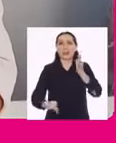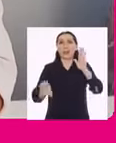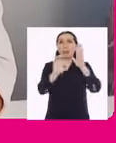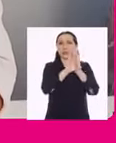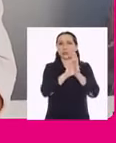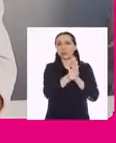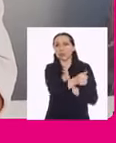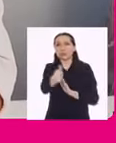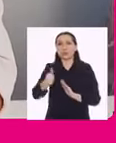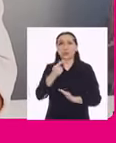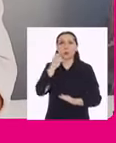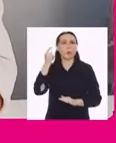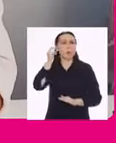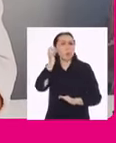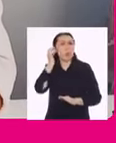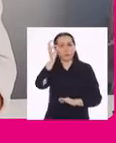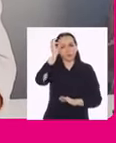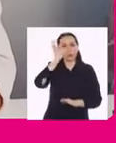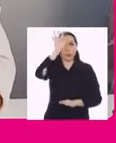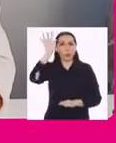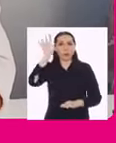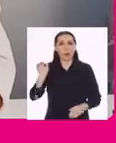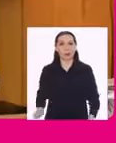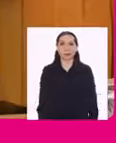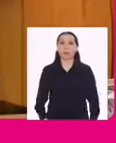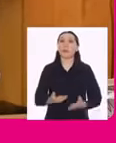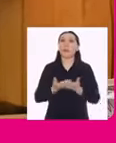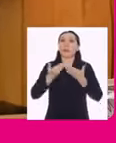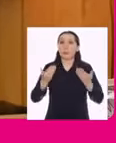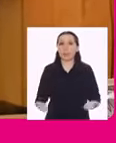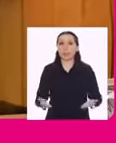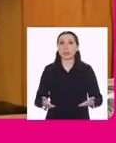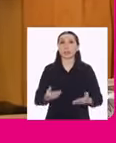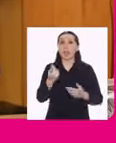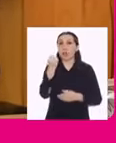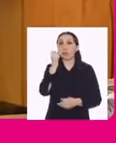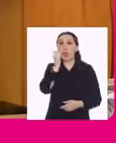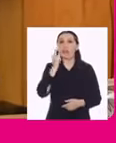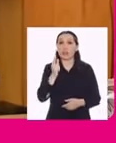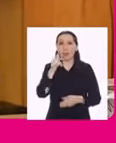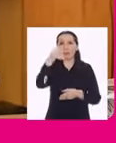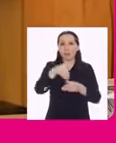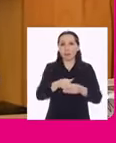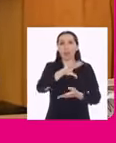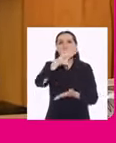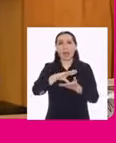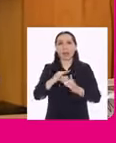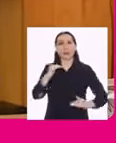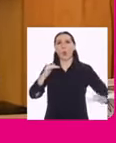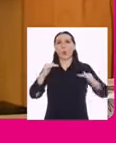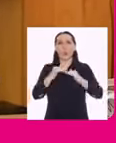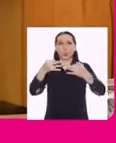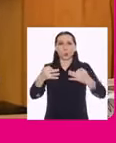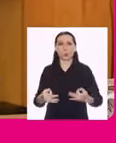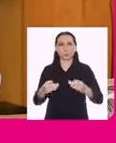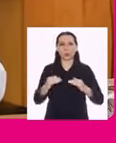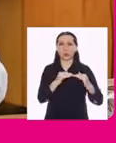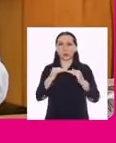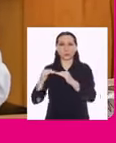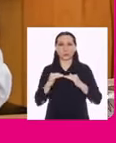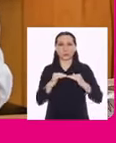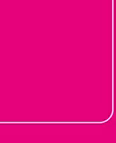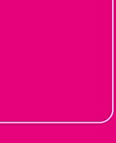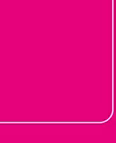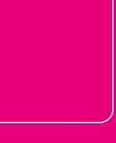escribir la Constitución que todas y todos soñamos. Por eso, este 11 de abril, vota por un país más justo y